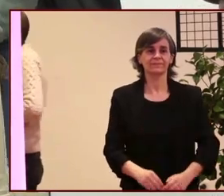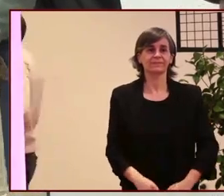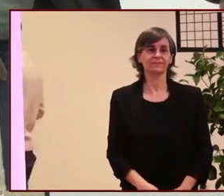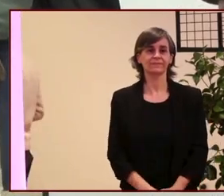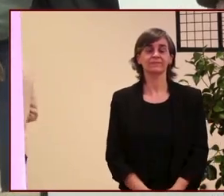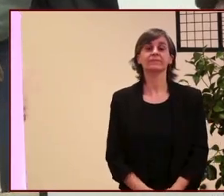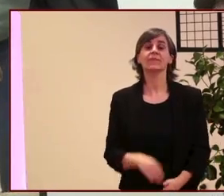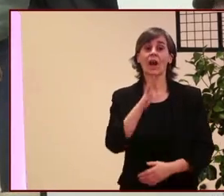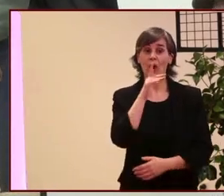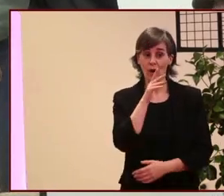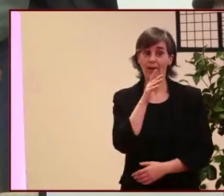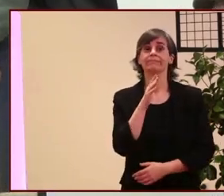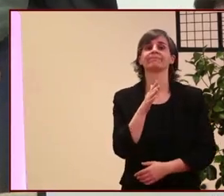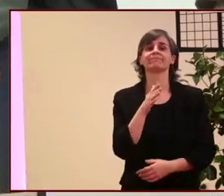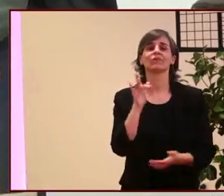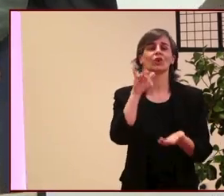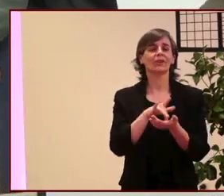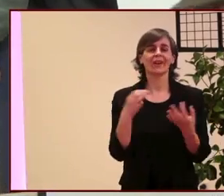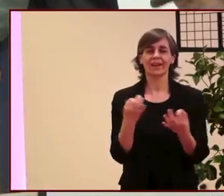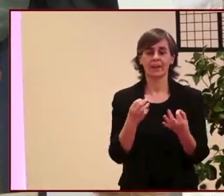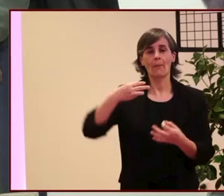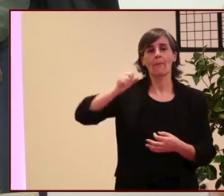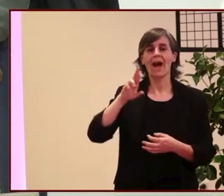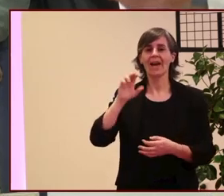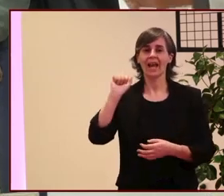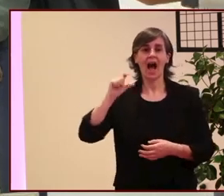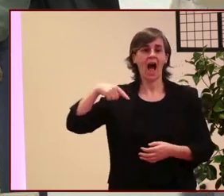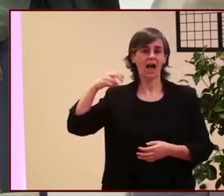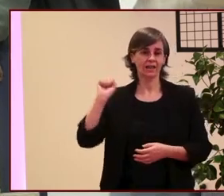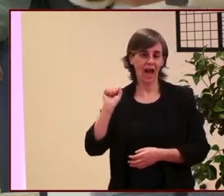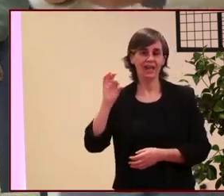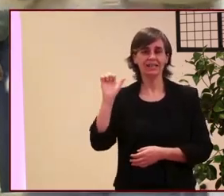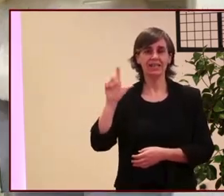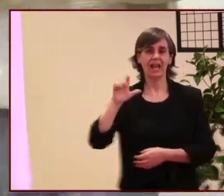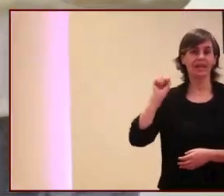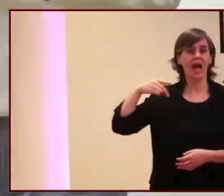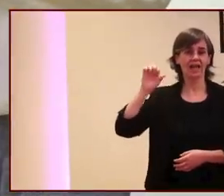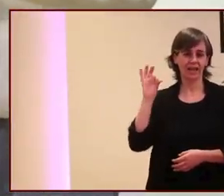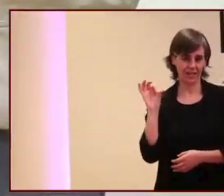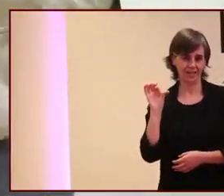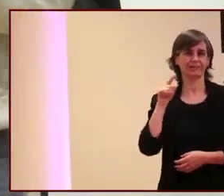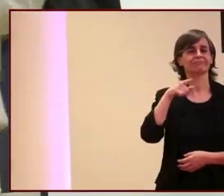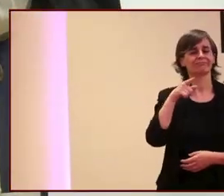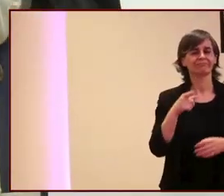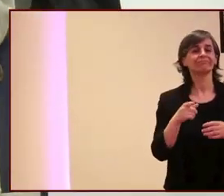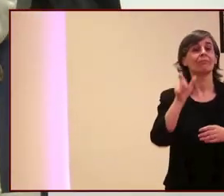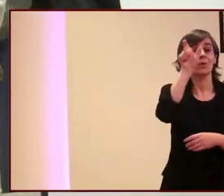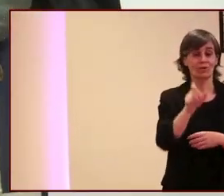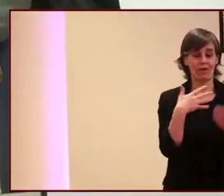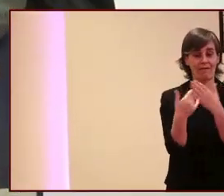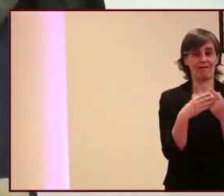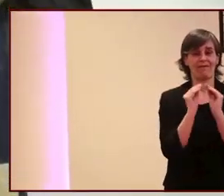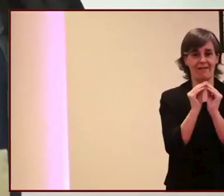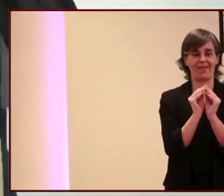damos paso ágora a mariana sellanes artista uruguaya creadora de las locas que le van más de 35 años